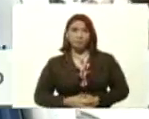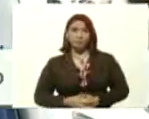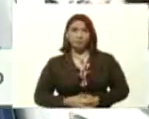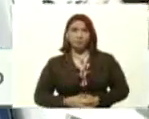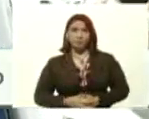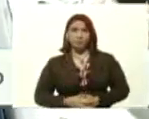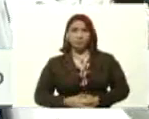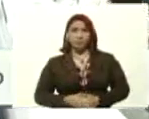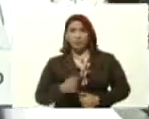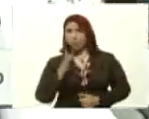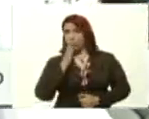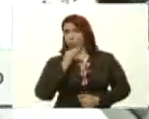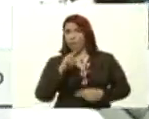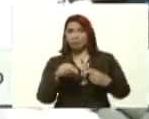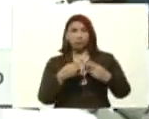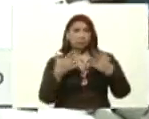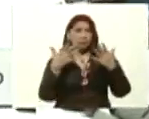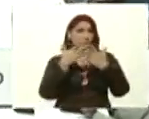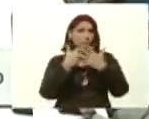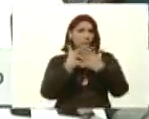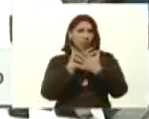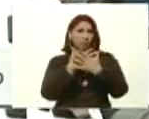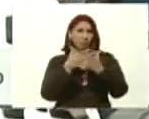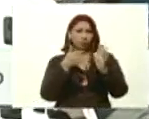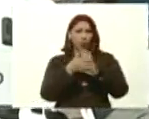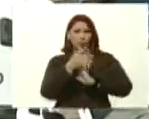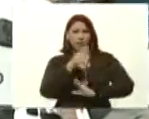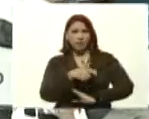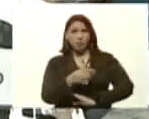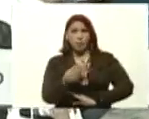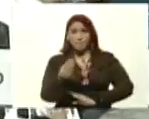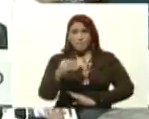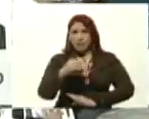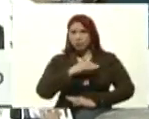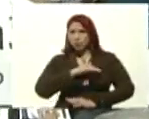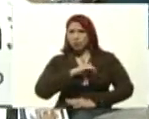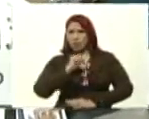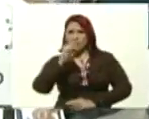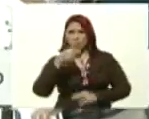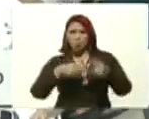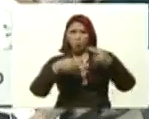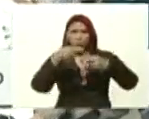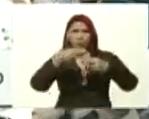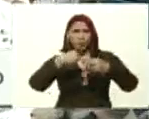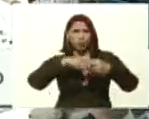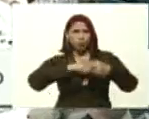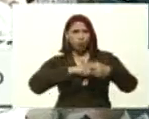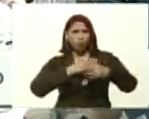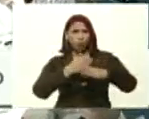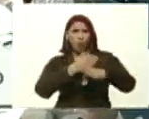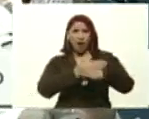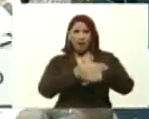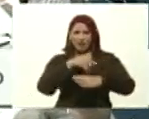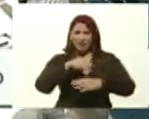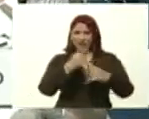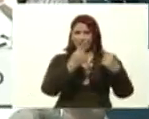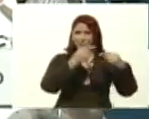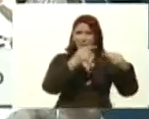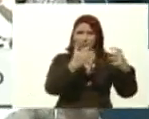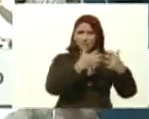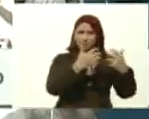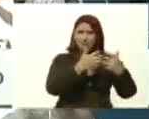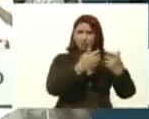No tengo ninguna duda de eso. Mientras más socialismo construimos antes de esta fase de guerra